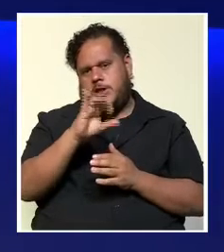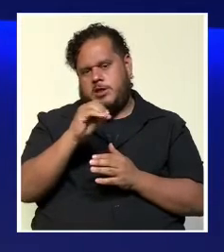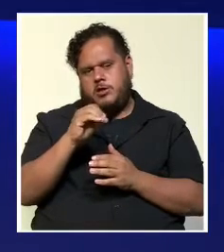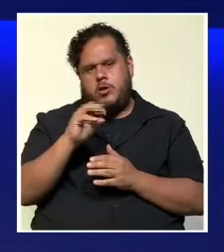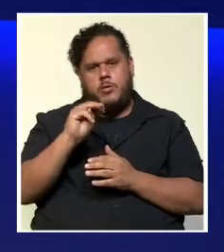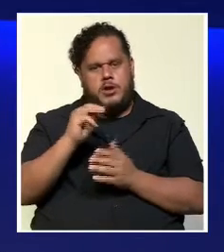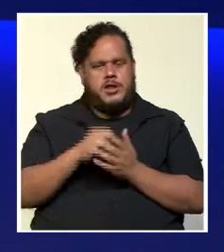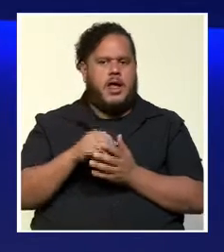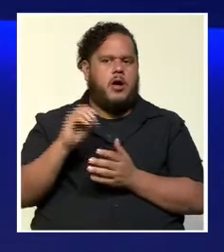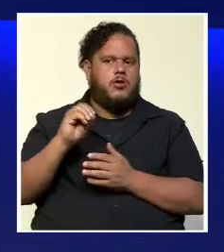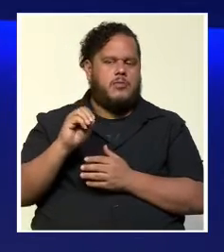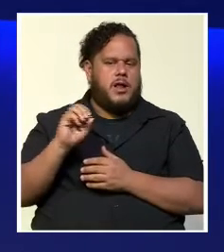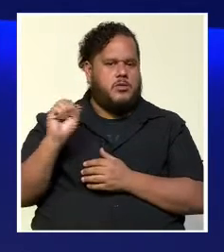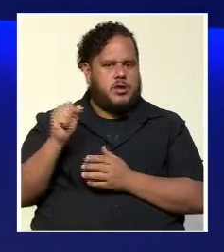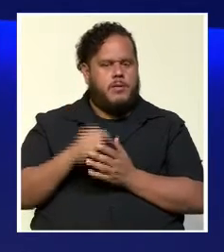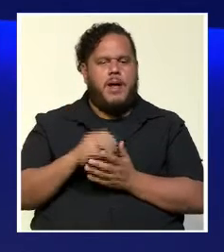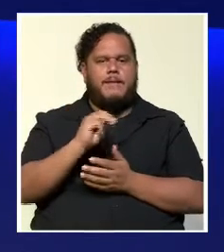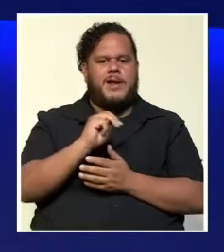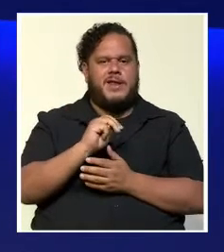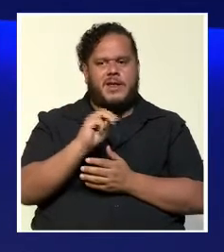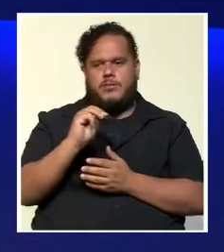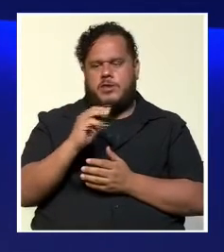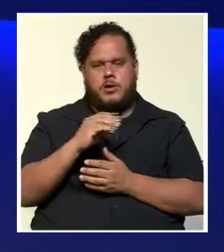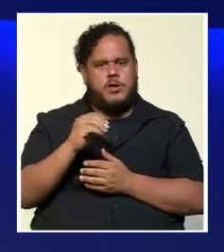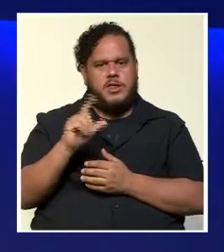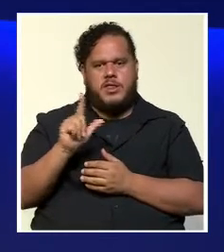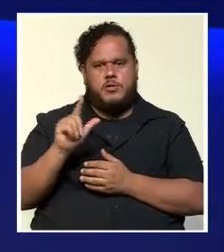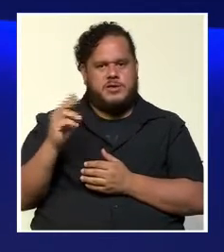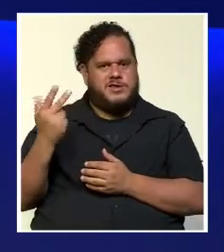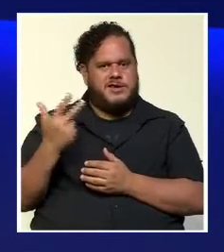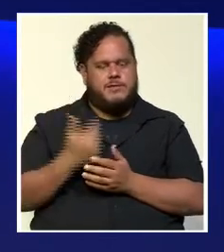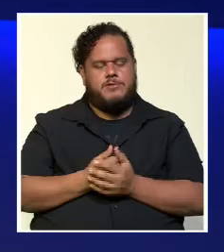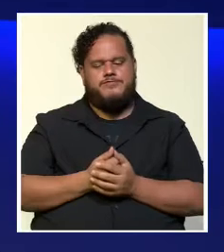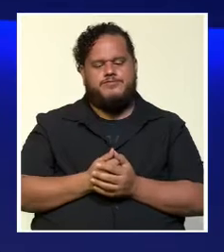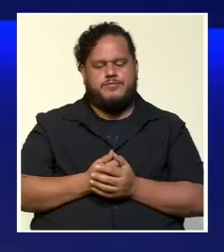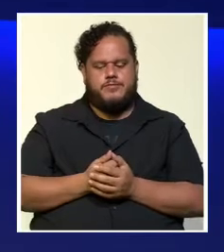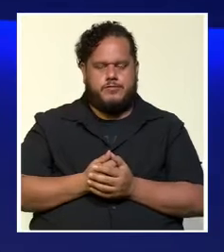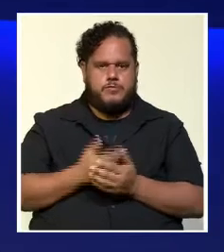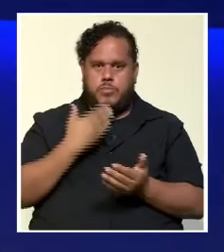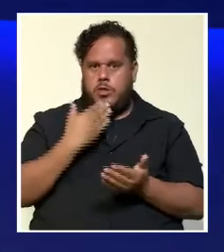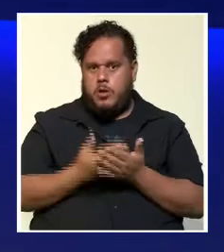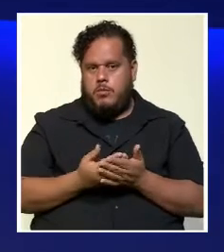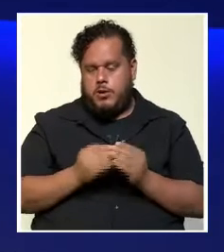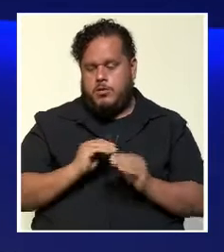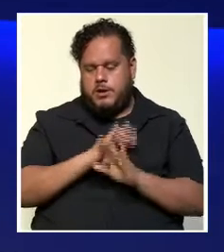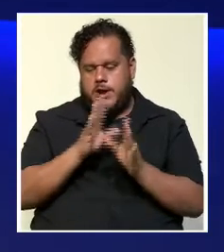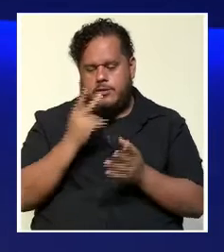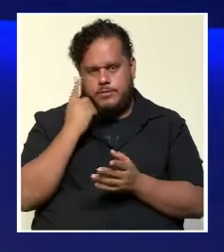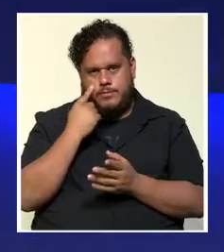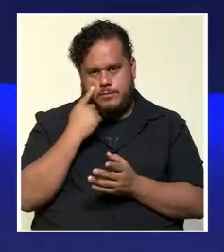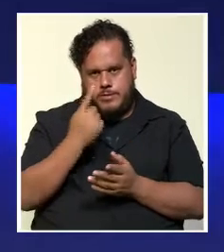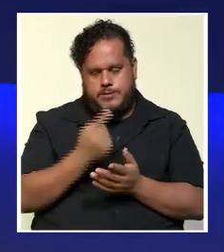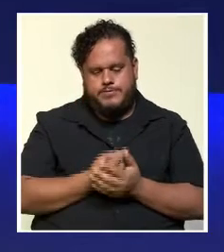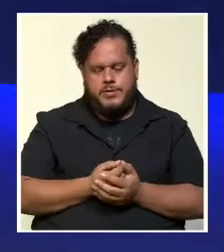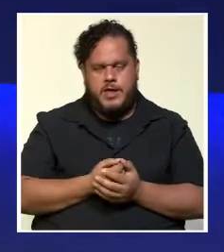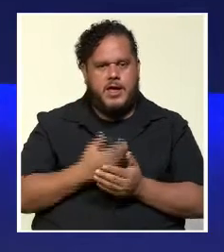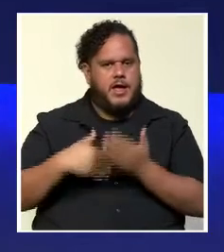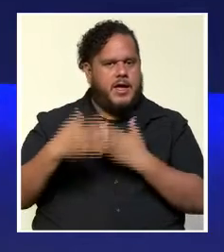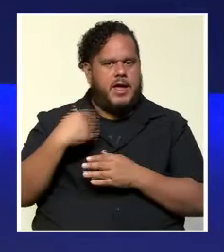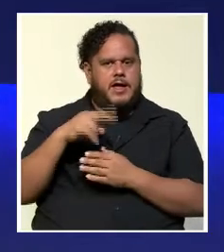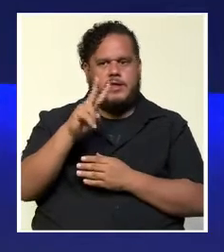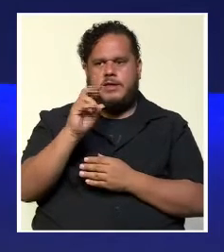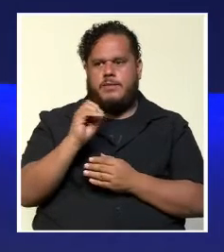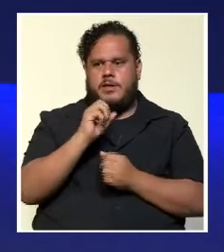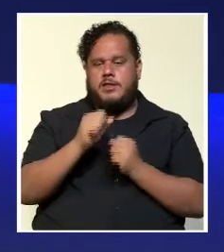Osvaldo Sauma, de María Montero y de Luis Chávez? Claro, mira, hace 20